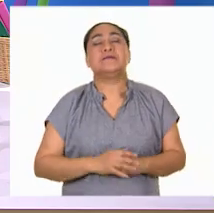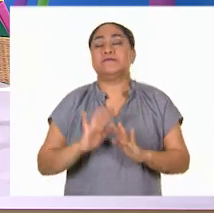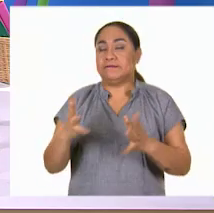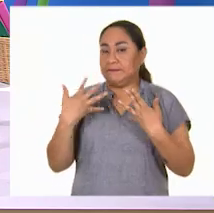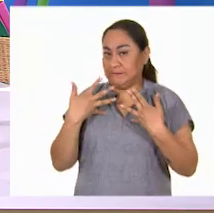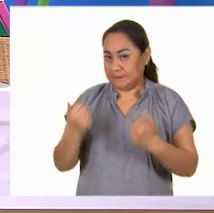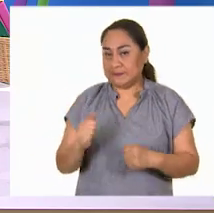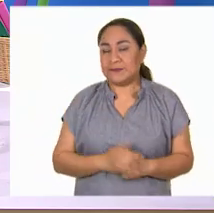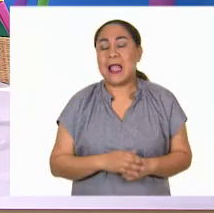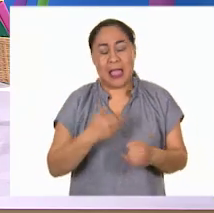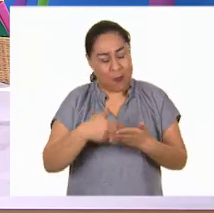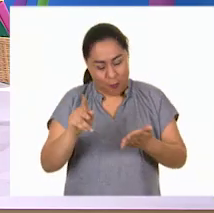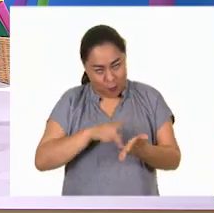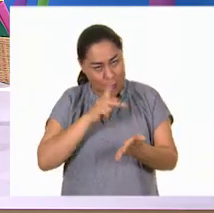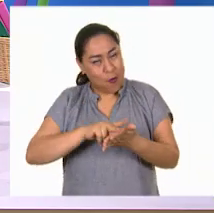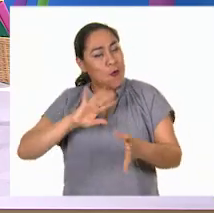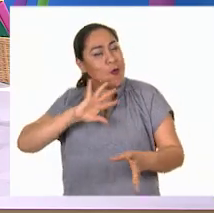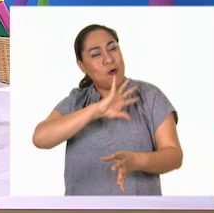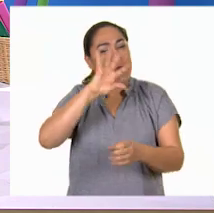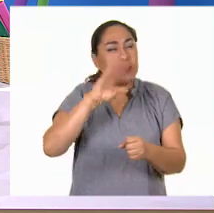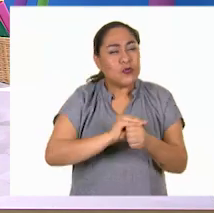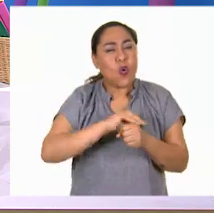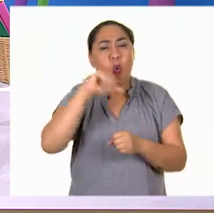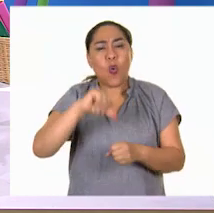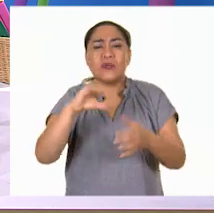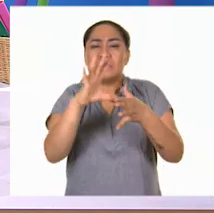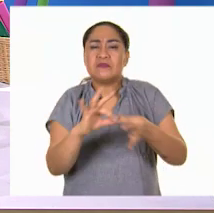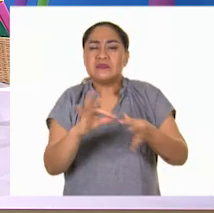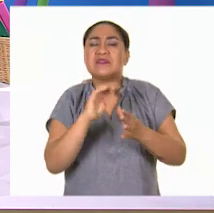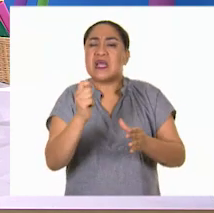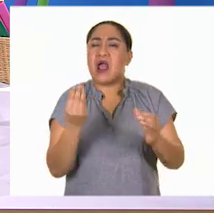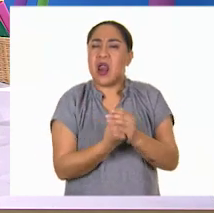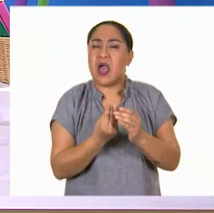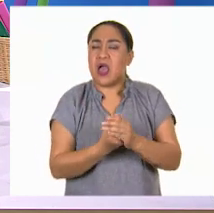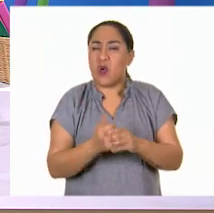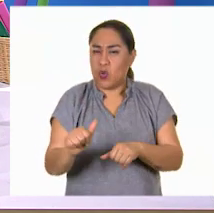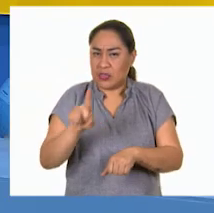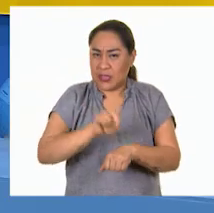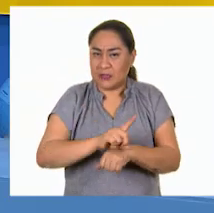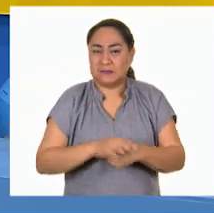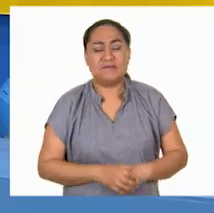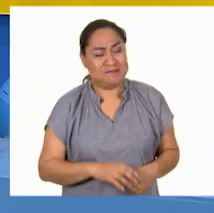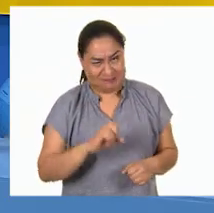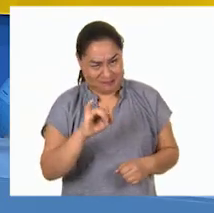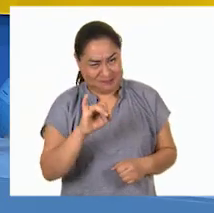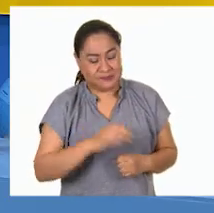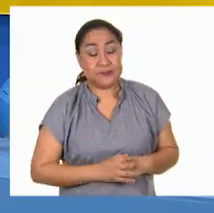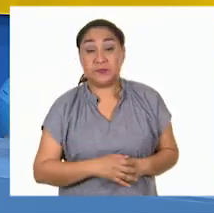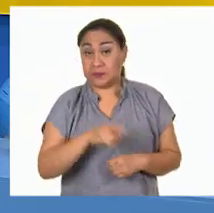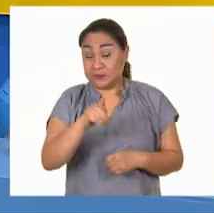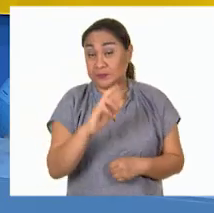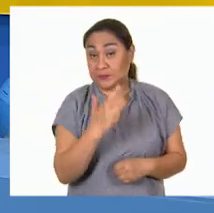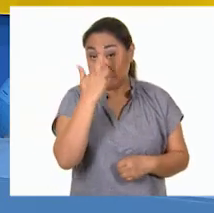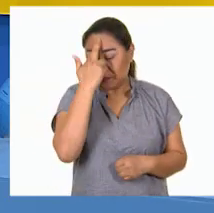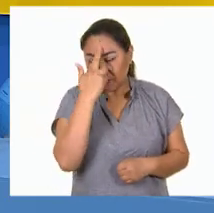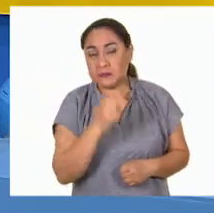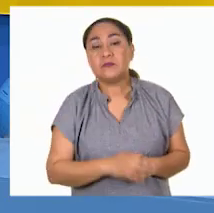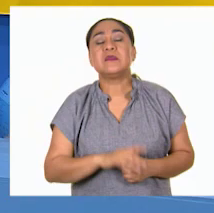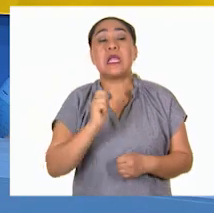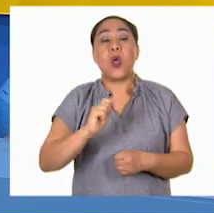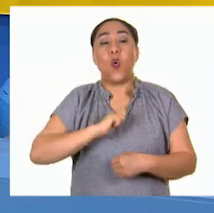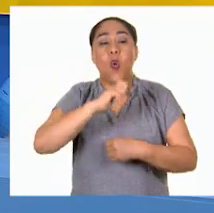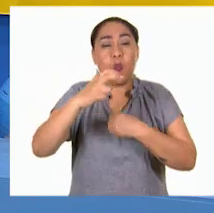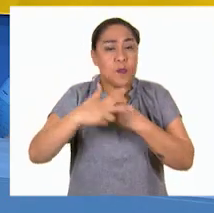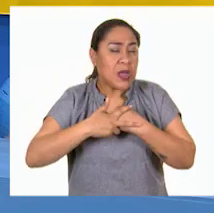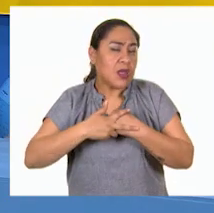te parece si recapitulamos todo lo que hemos aprendido en la clase del día de hoy? ¡Súper! Recuerden que la influencia